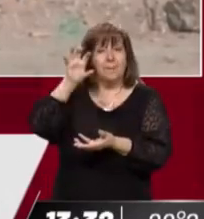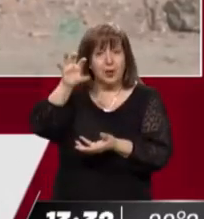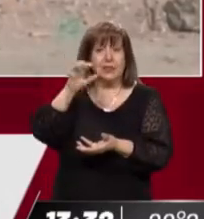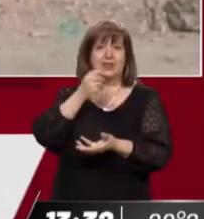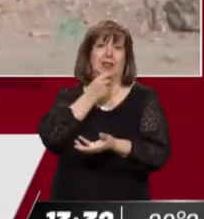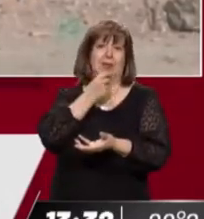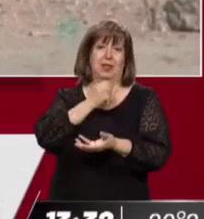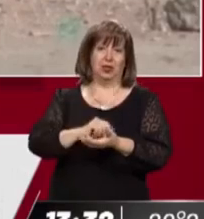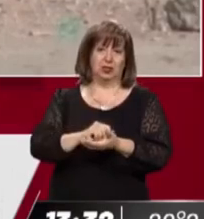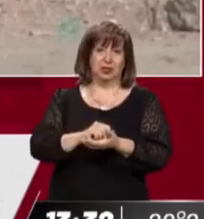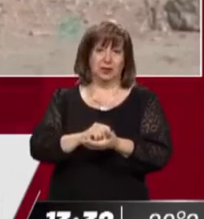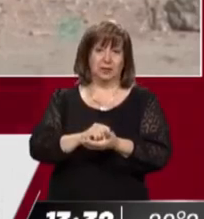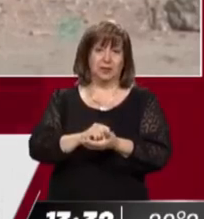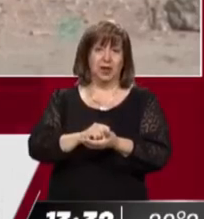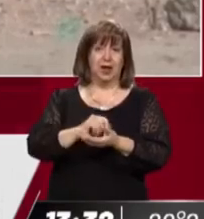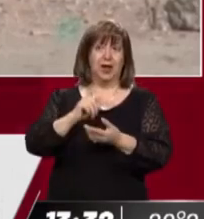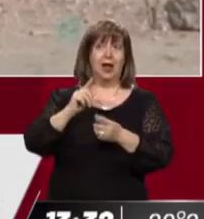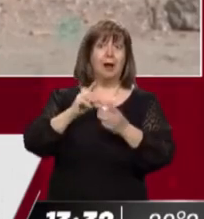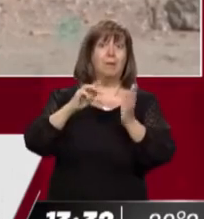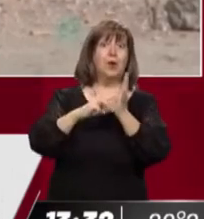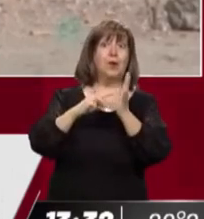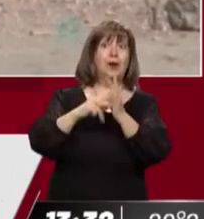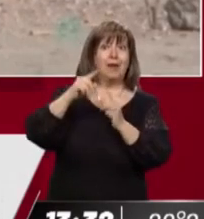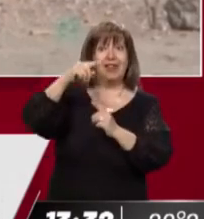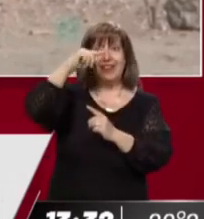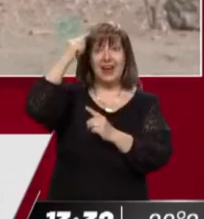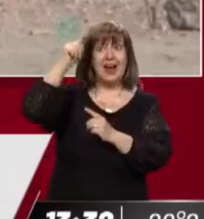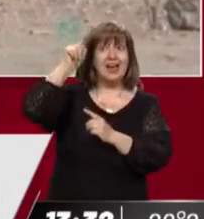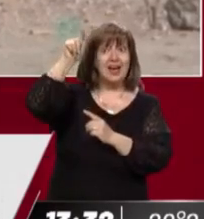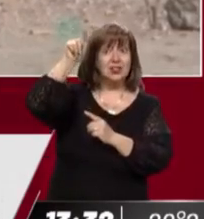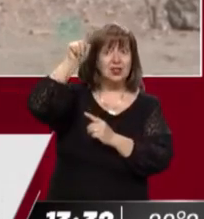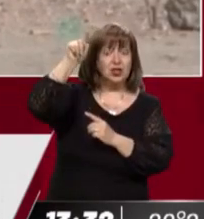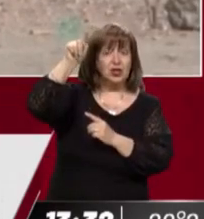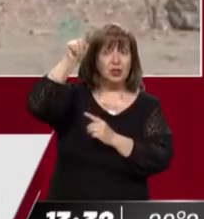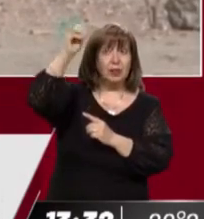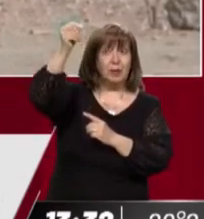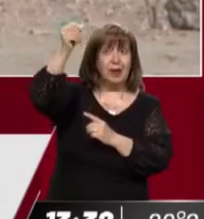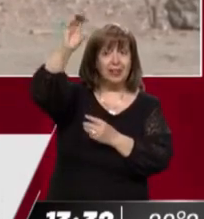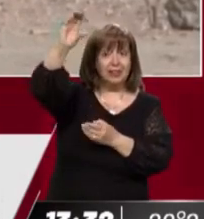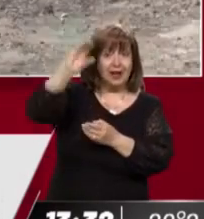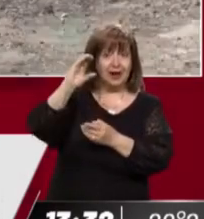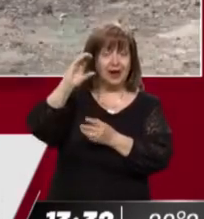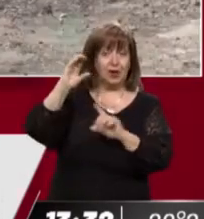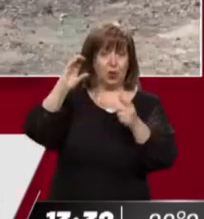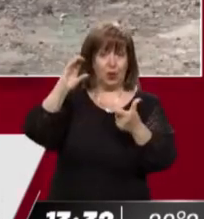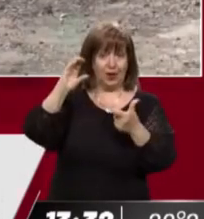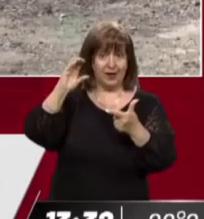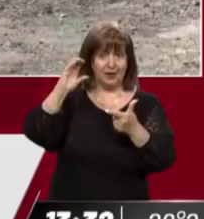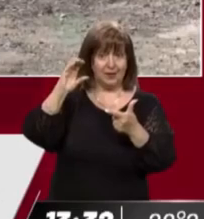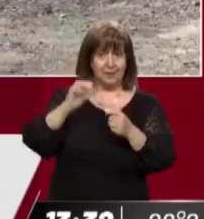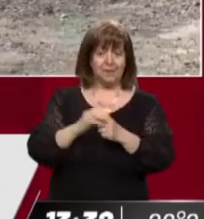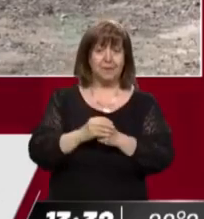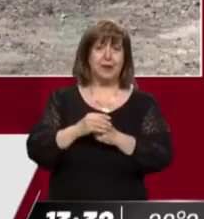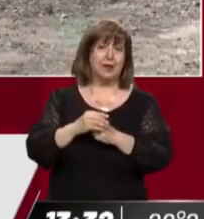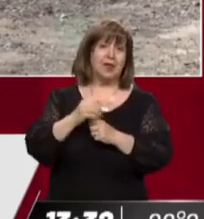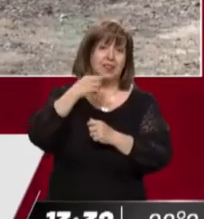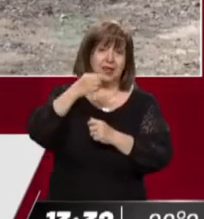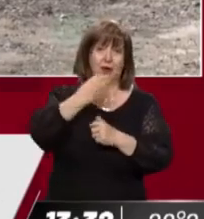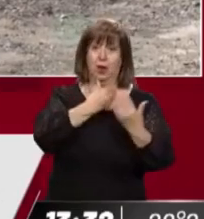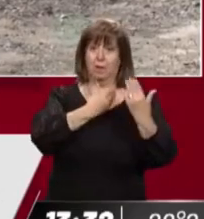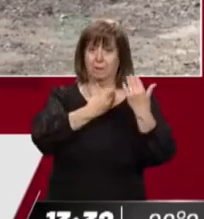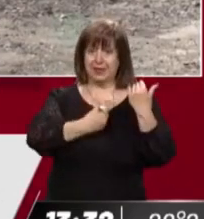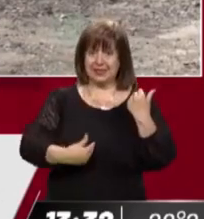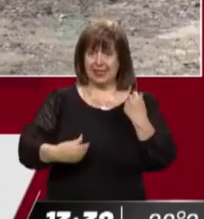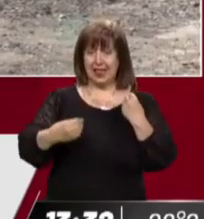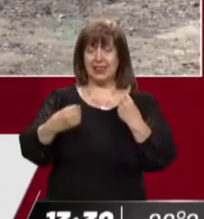y más crítico es lo que se viene hablando, que son todas las obras que tienen Fondo Nación, ¿no? Pero, por ejemplo, cuando llegamos acá nos contaba que